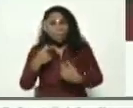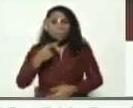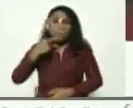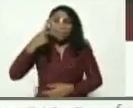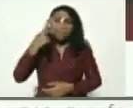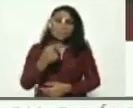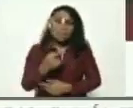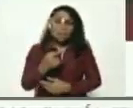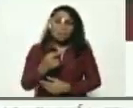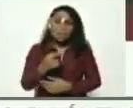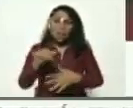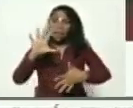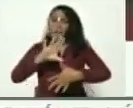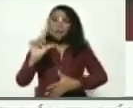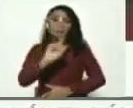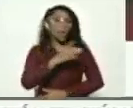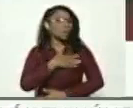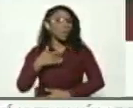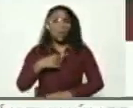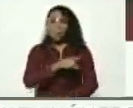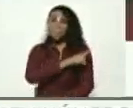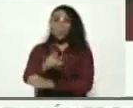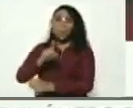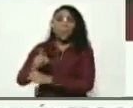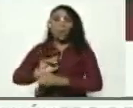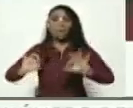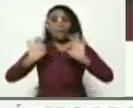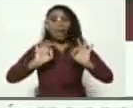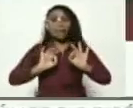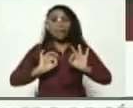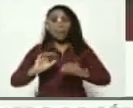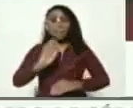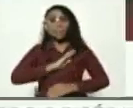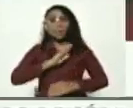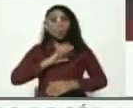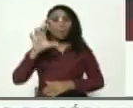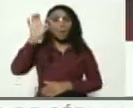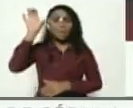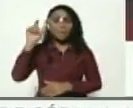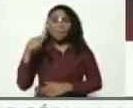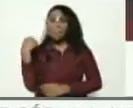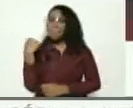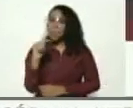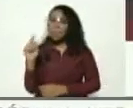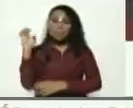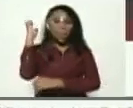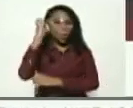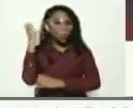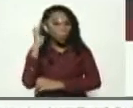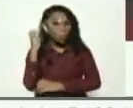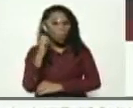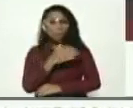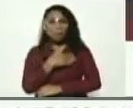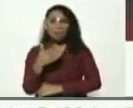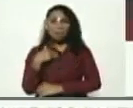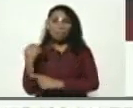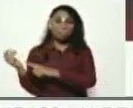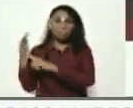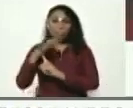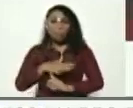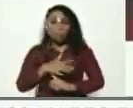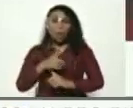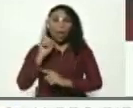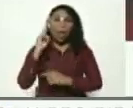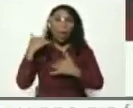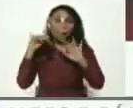diciendo, el americano no quiere ser mandado por nadie que no sea del país, menos si es europeo el que lo pretende, menos aún